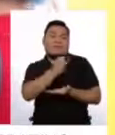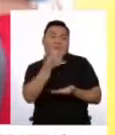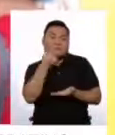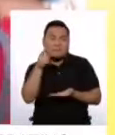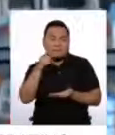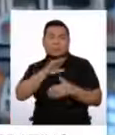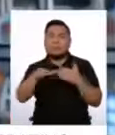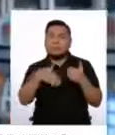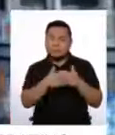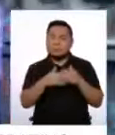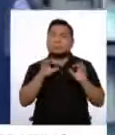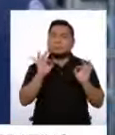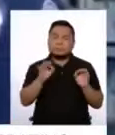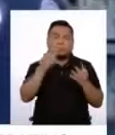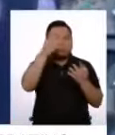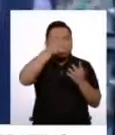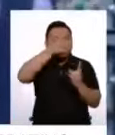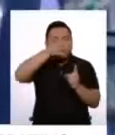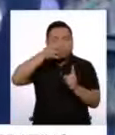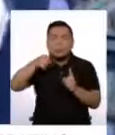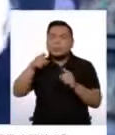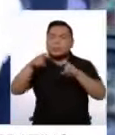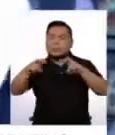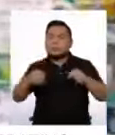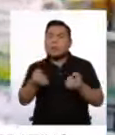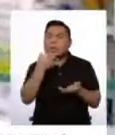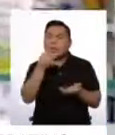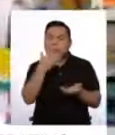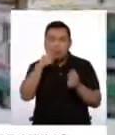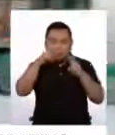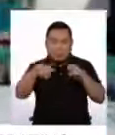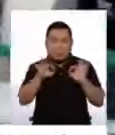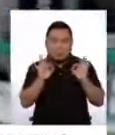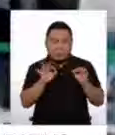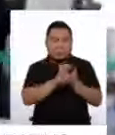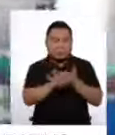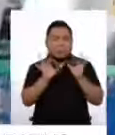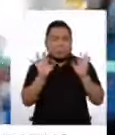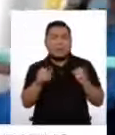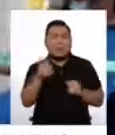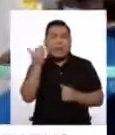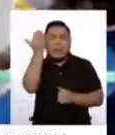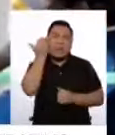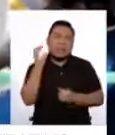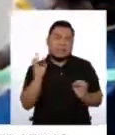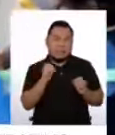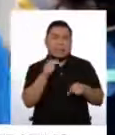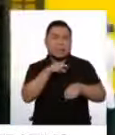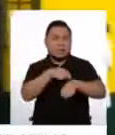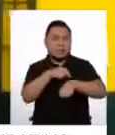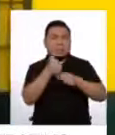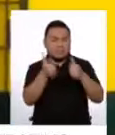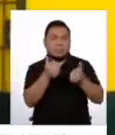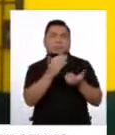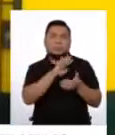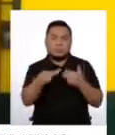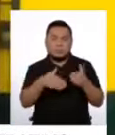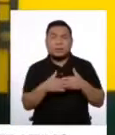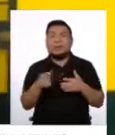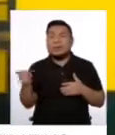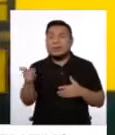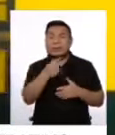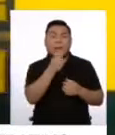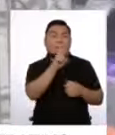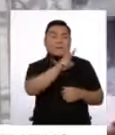cumplan con los requisitos básicos de expedición de medicamentos. Las autoridades recorrieron diversos establecimientos e intervinieron un total